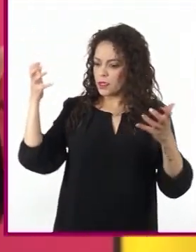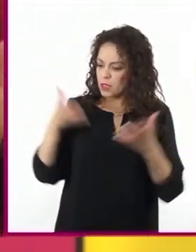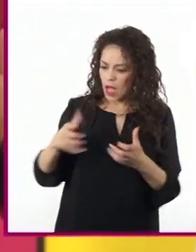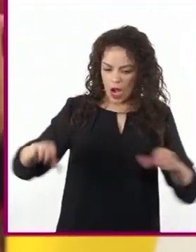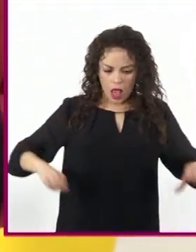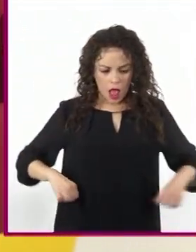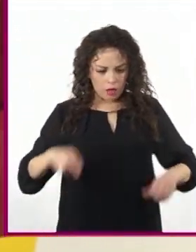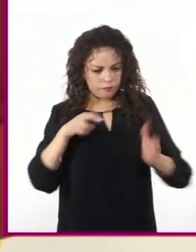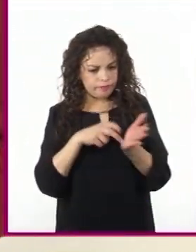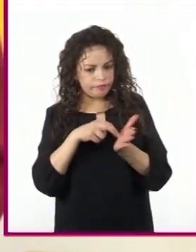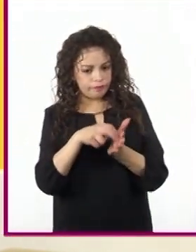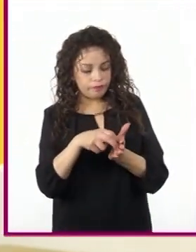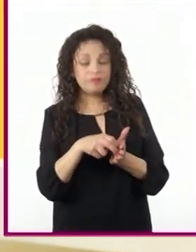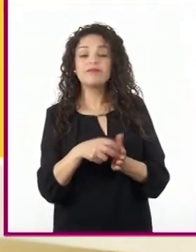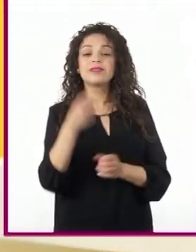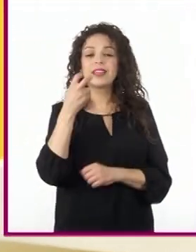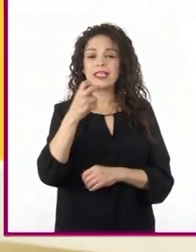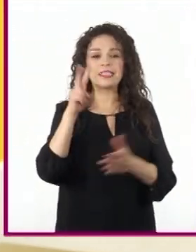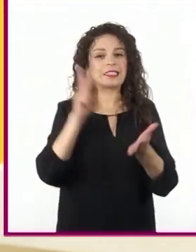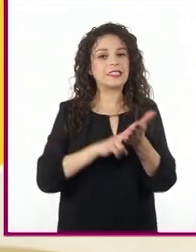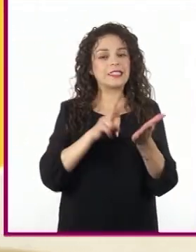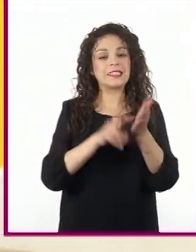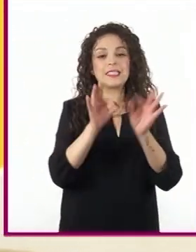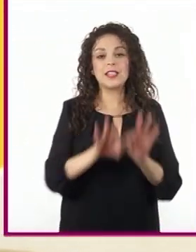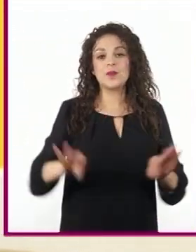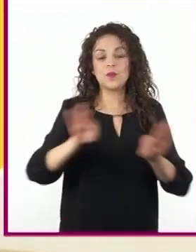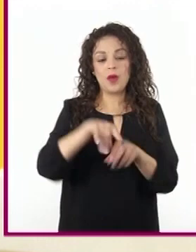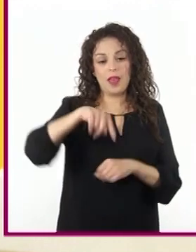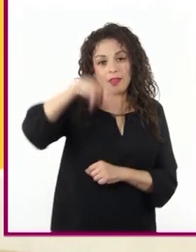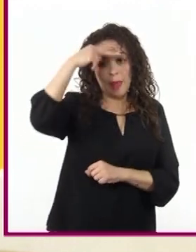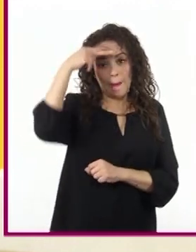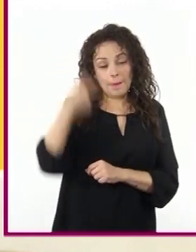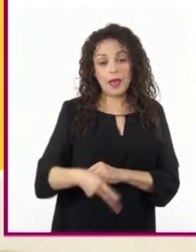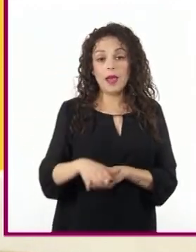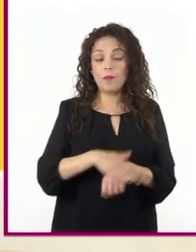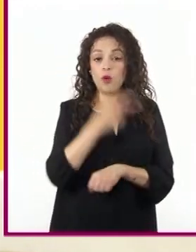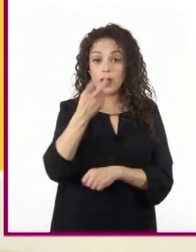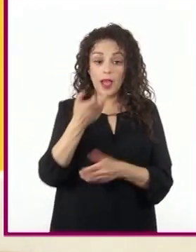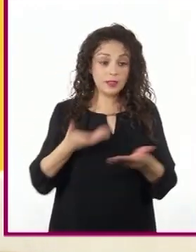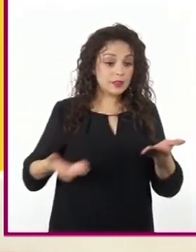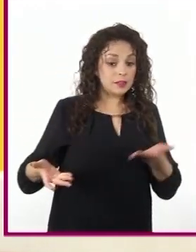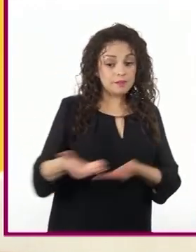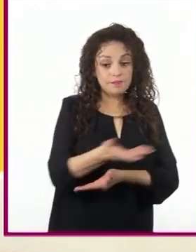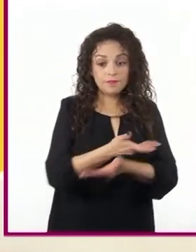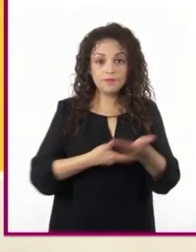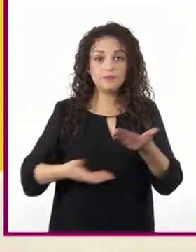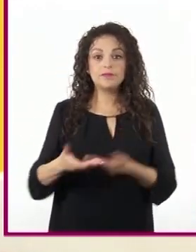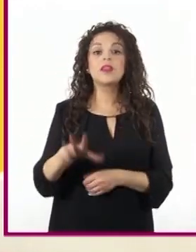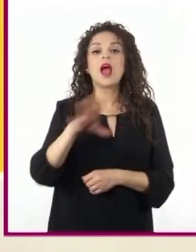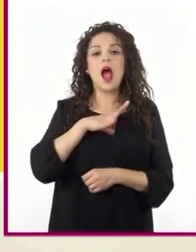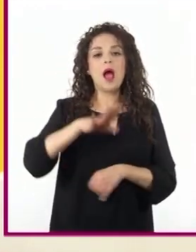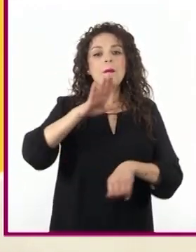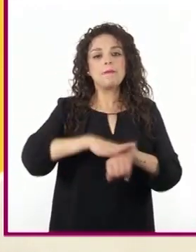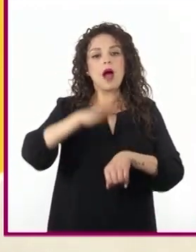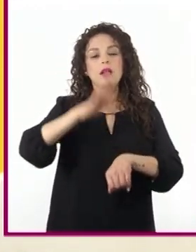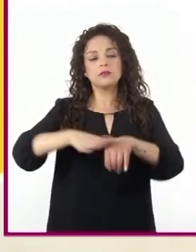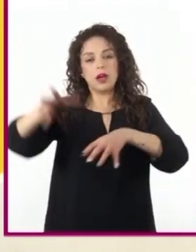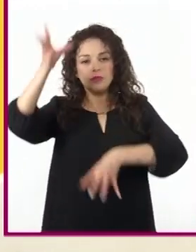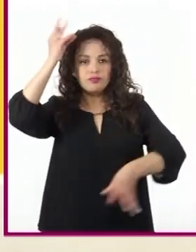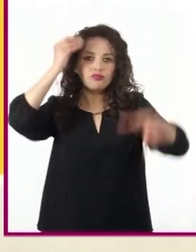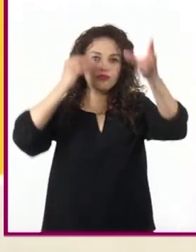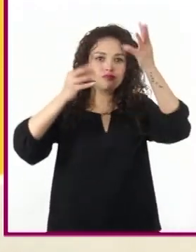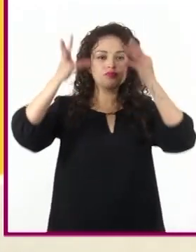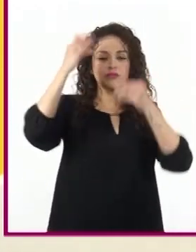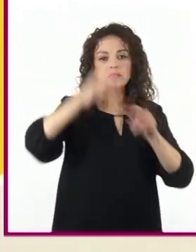han enriquecido a México, ya que el intercambio de esas diferencias ha generado aprendizaje y desarrollo de